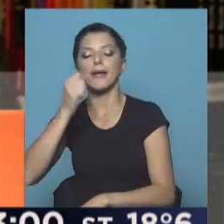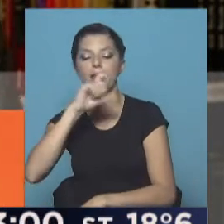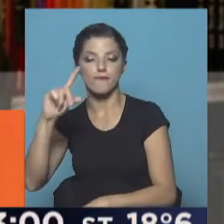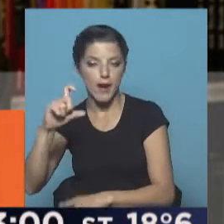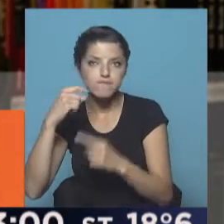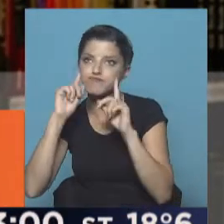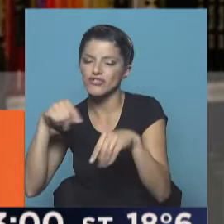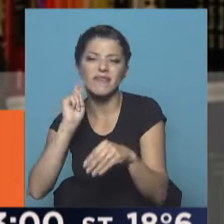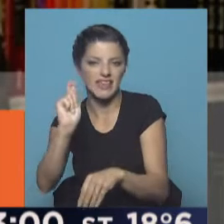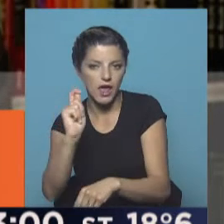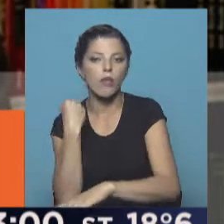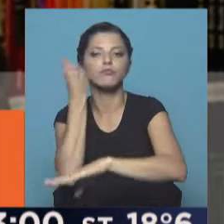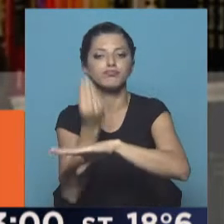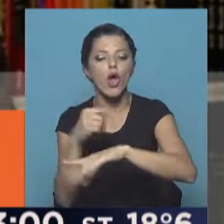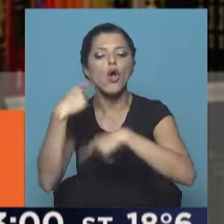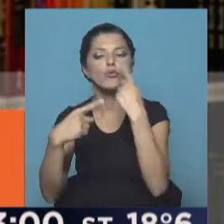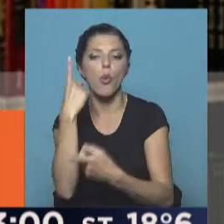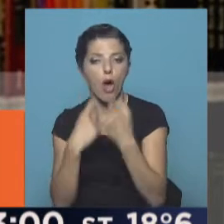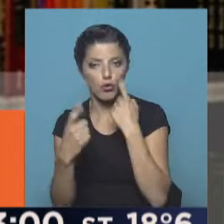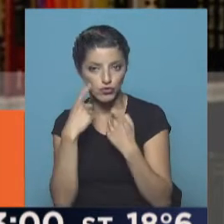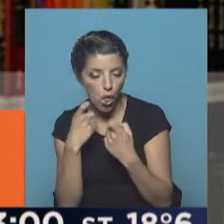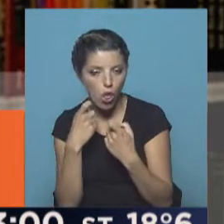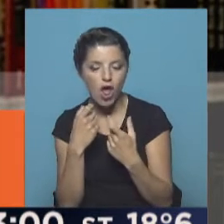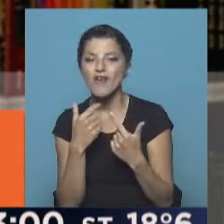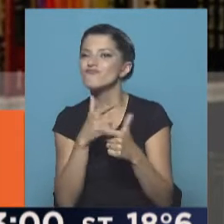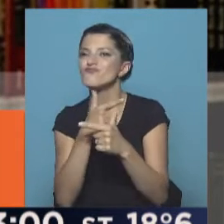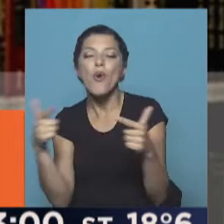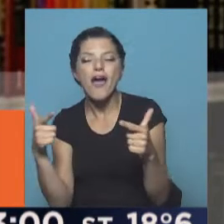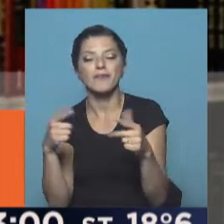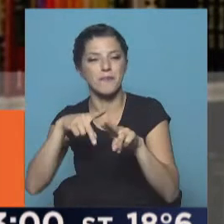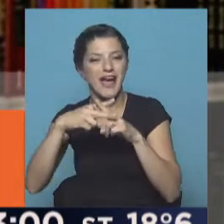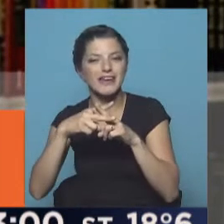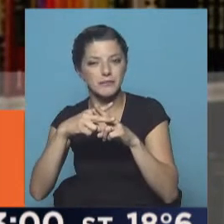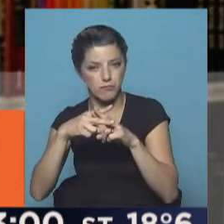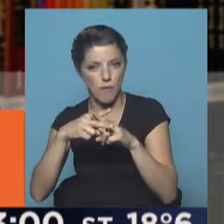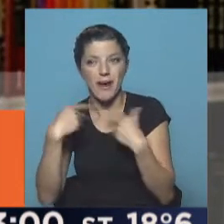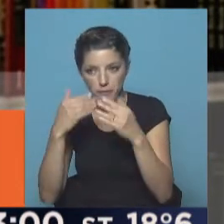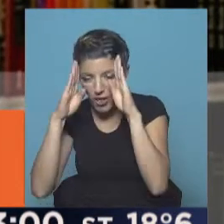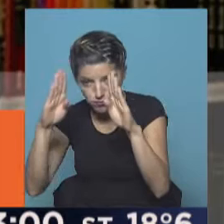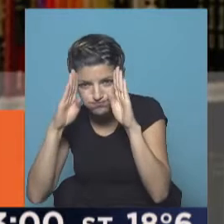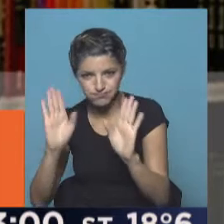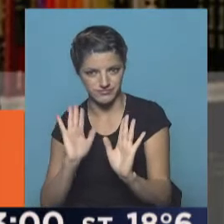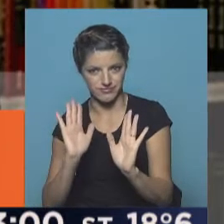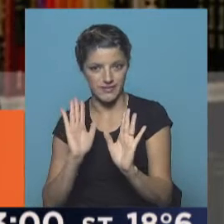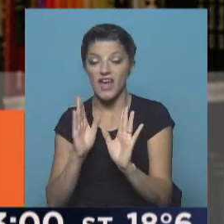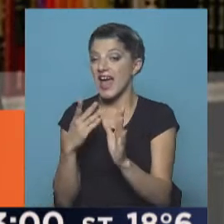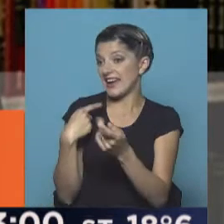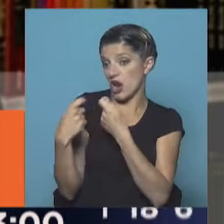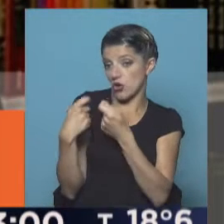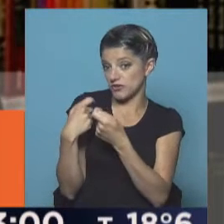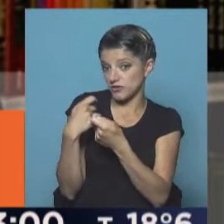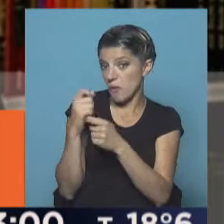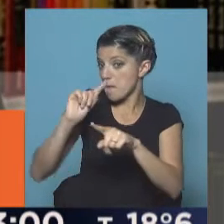sabe quién la va a conducir, no existe un mecanismo institucional para conducirla. Es una negociación